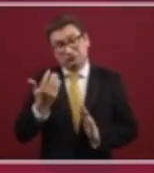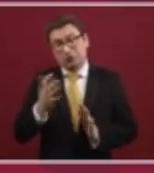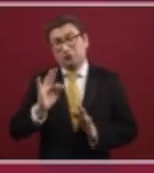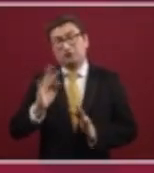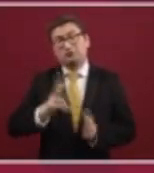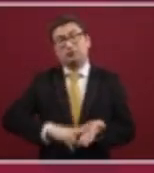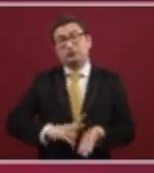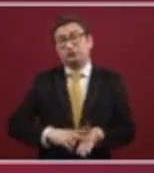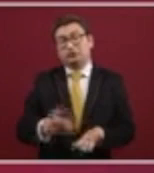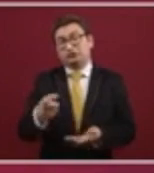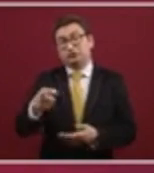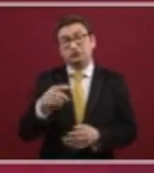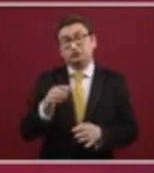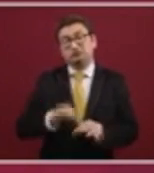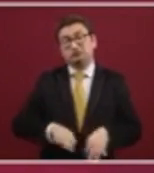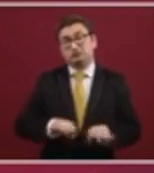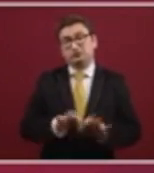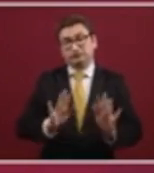no